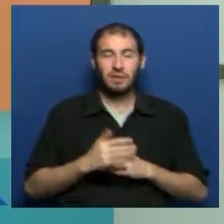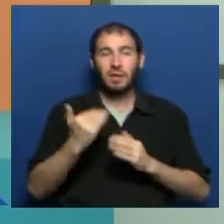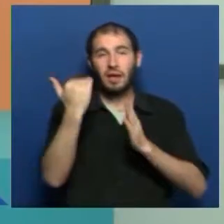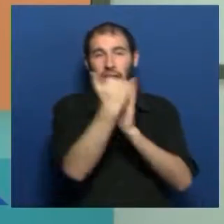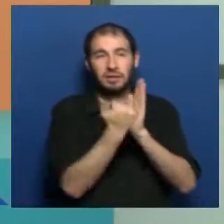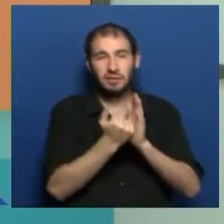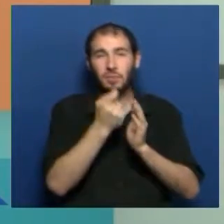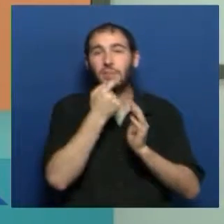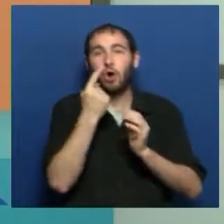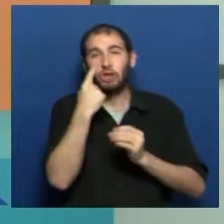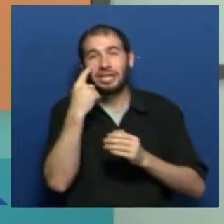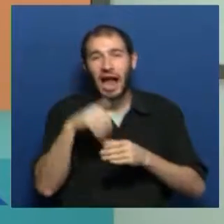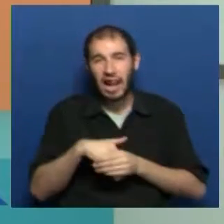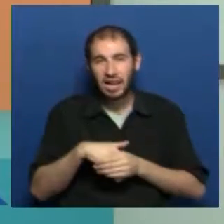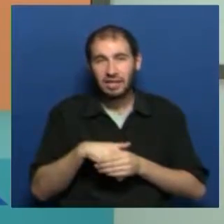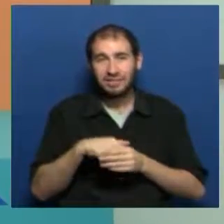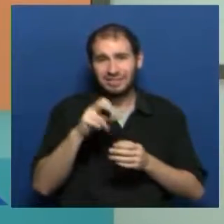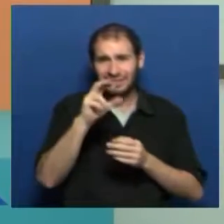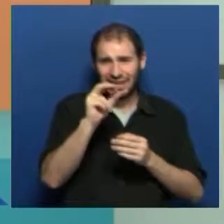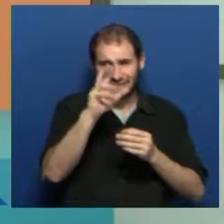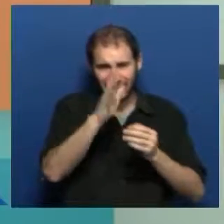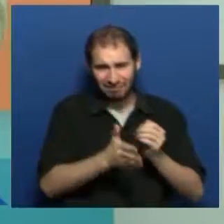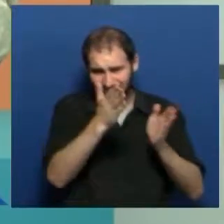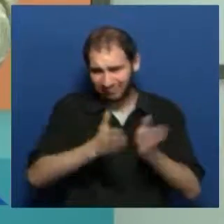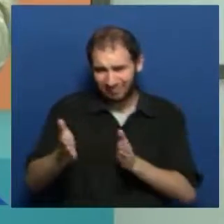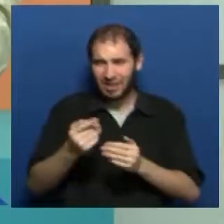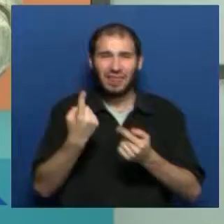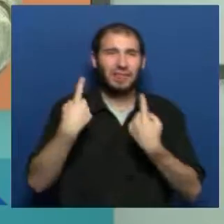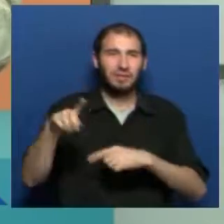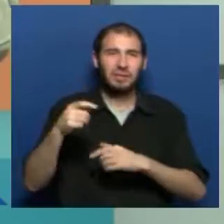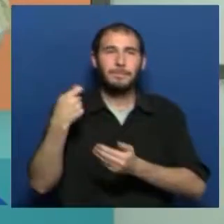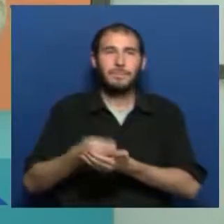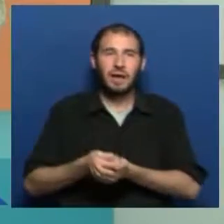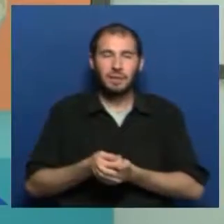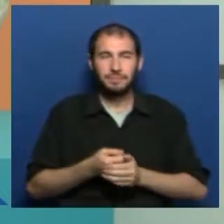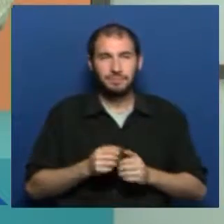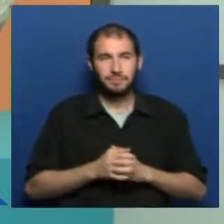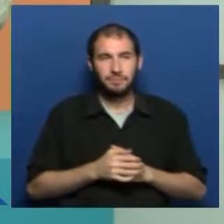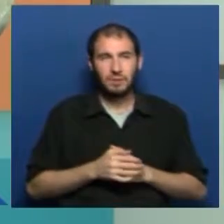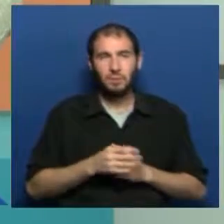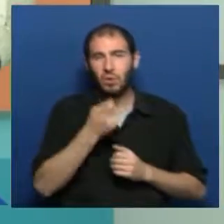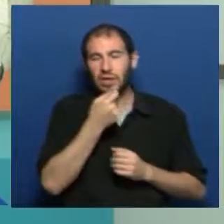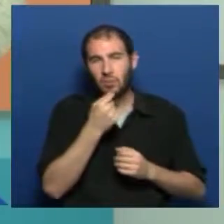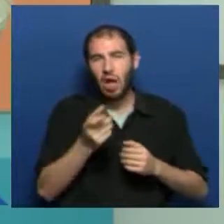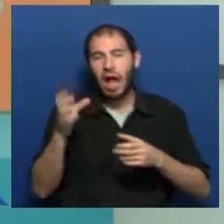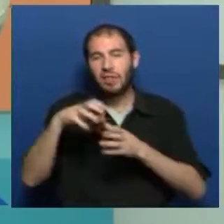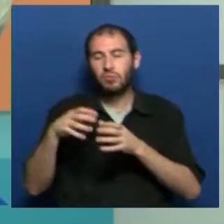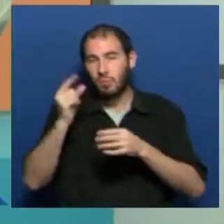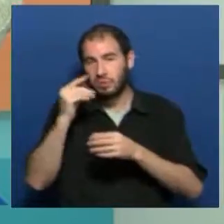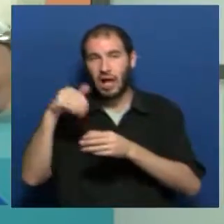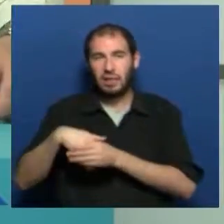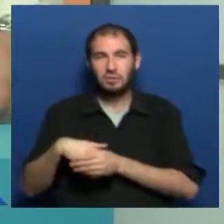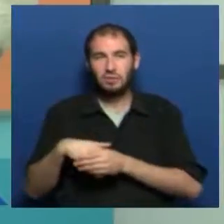categoría concejales, 30 padrones. Claro. O sea, no es lo mismo que pagar, si tiene una interna un partido y